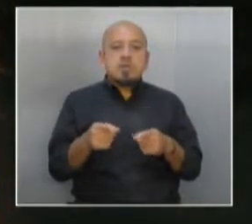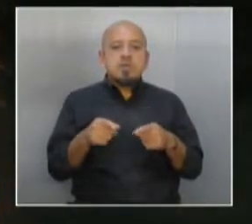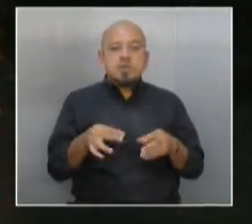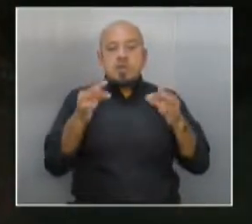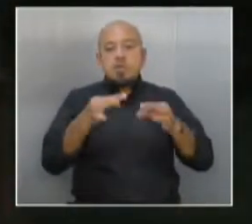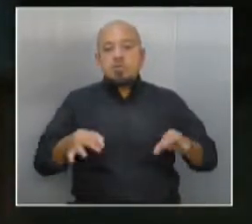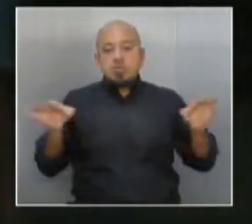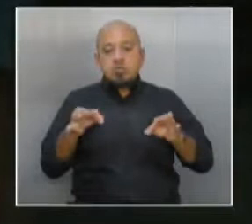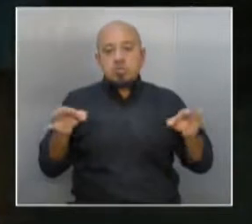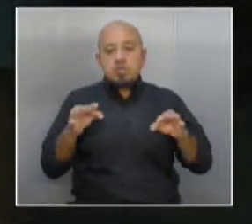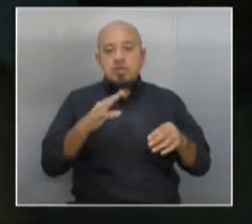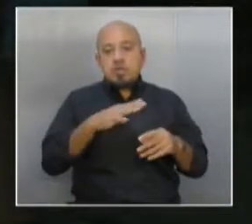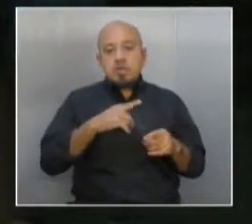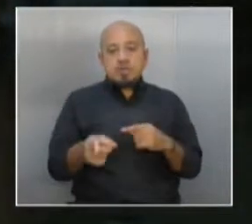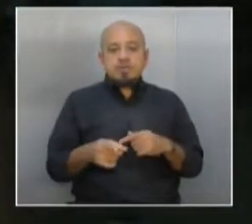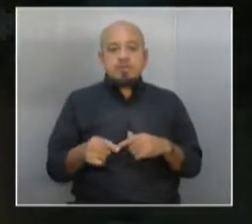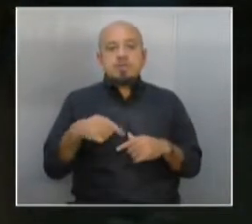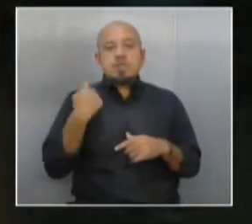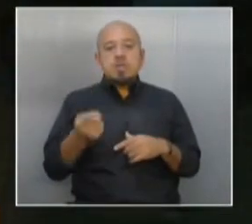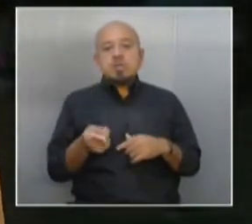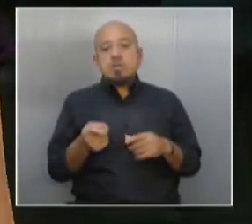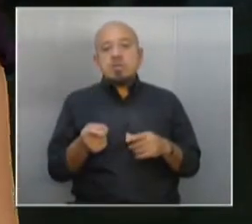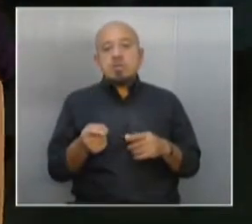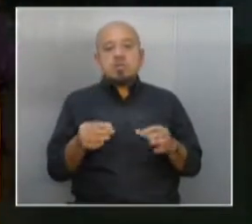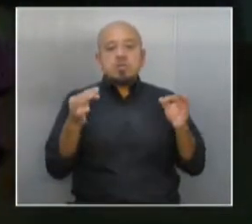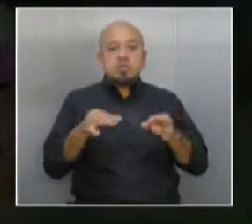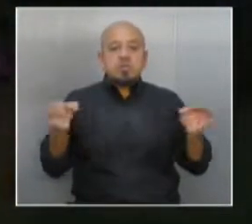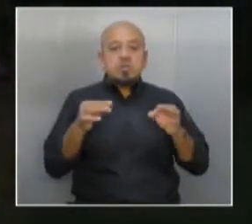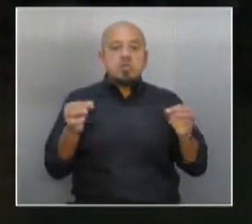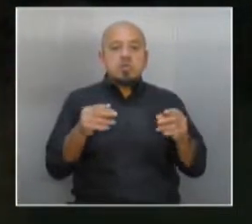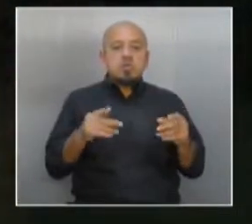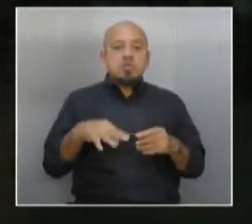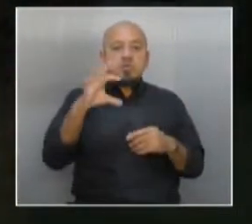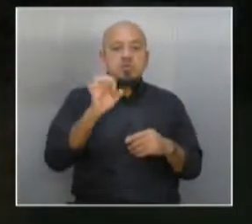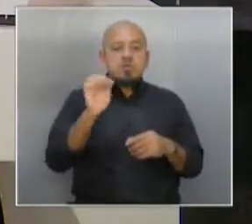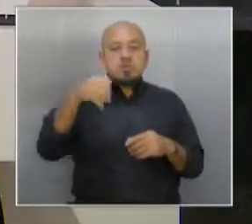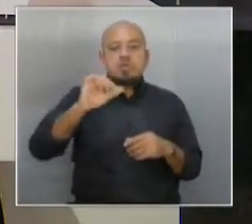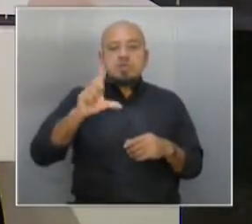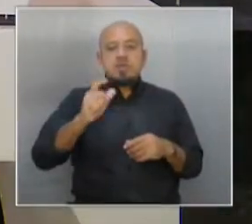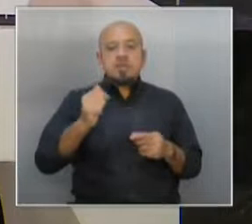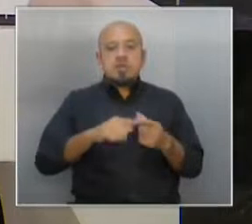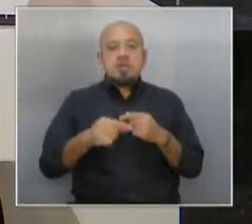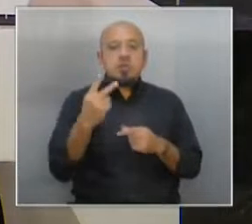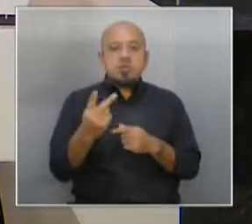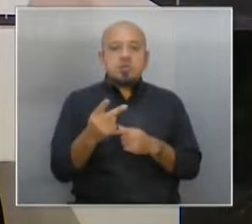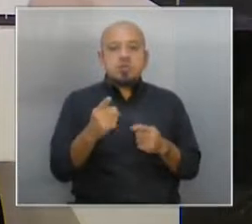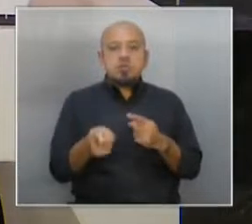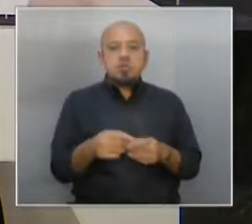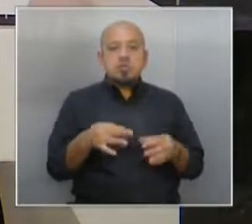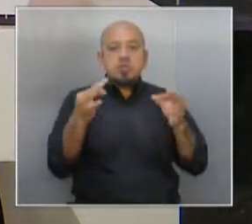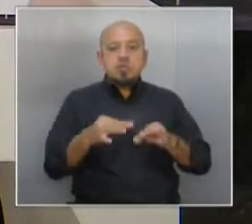músicas. Entonces se generó otro repertorio parecido a Semillas 2, que fue ese disco con versiones de